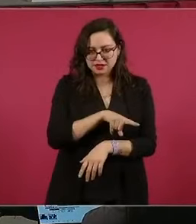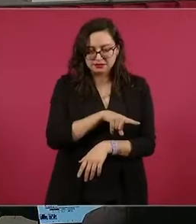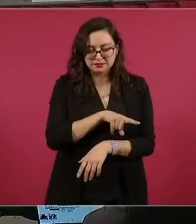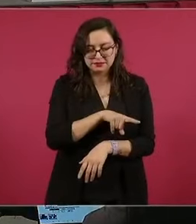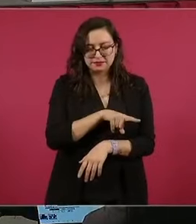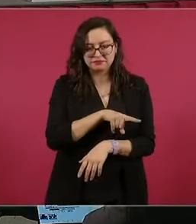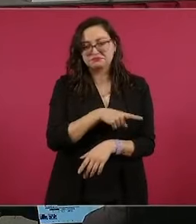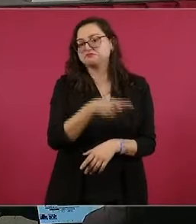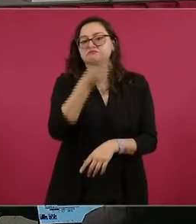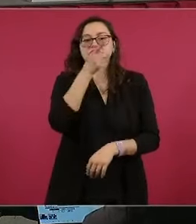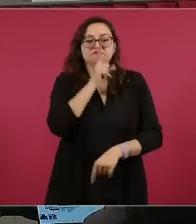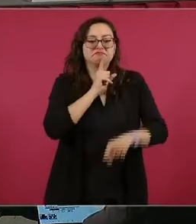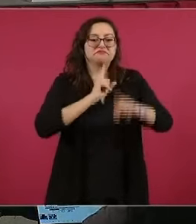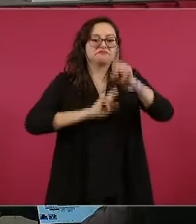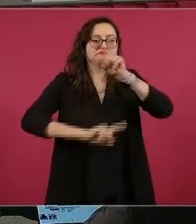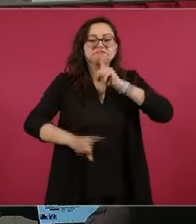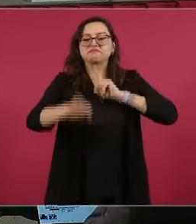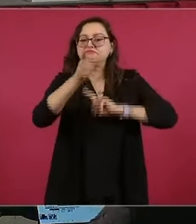Pura calumnia.